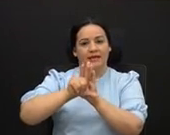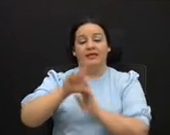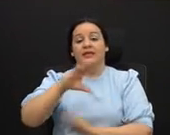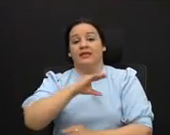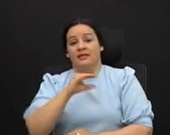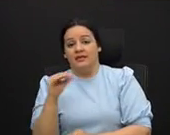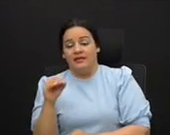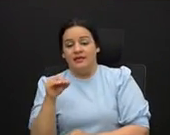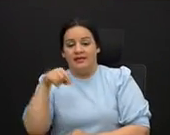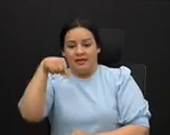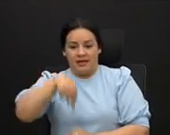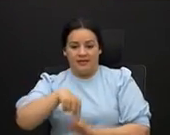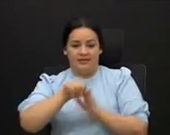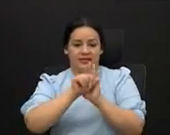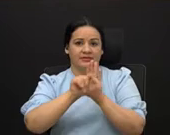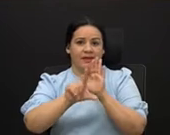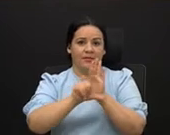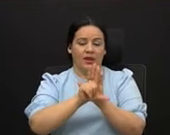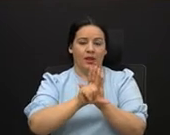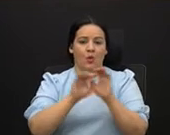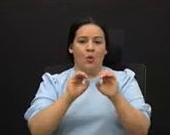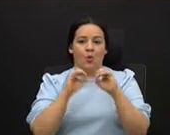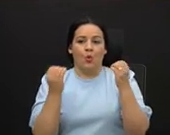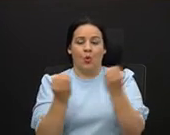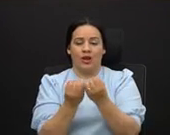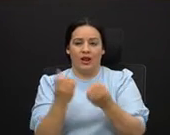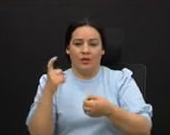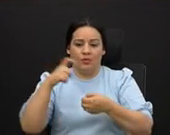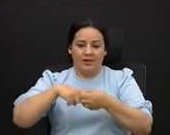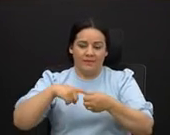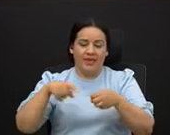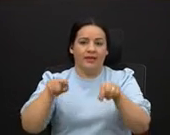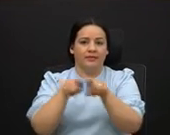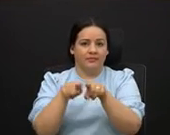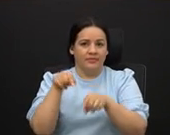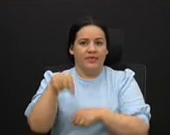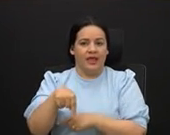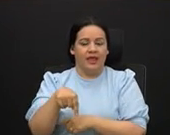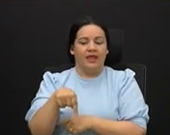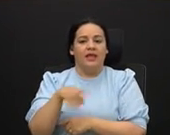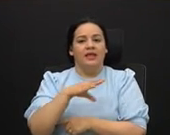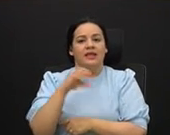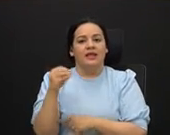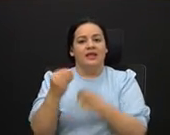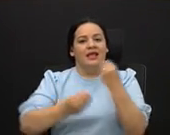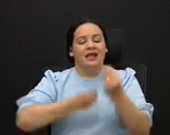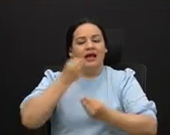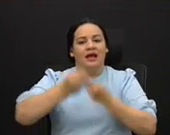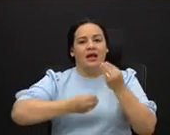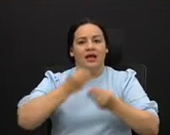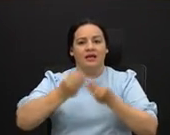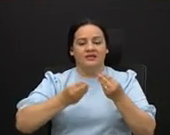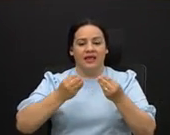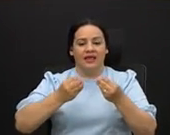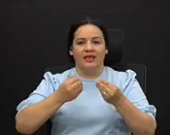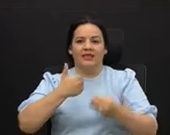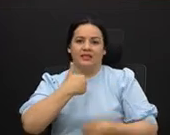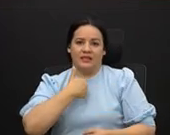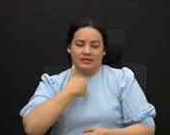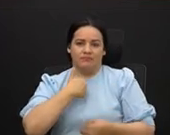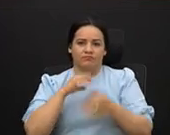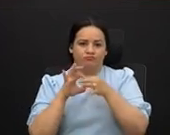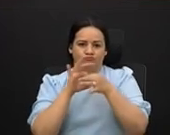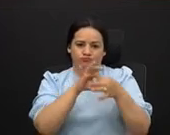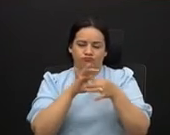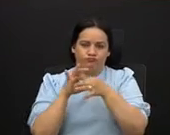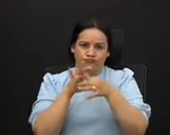ser este un órgano adscrito a la Asamblea Legislativa, lo que hace que exista una relación de